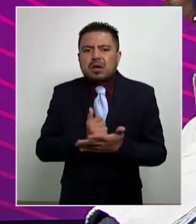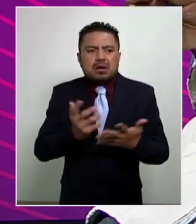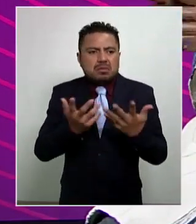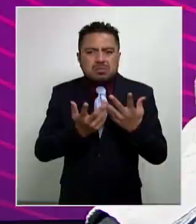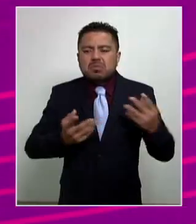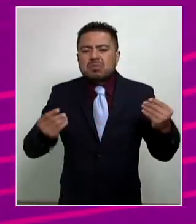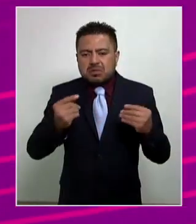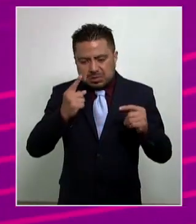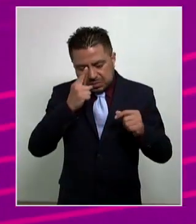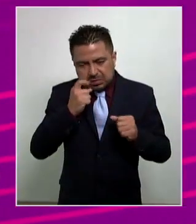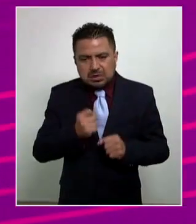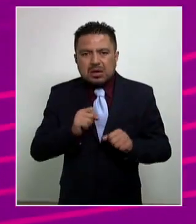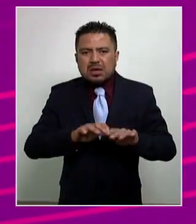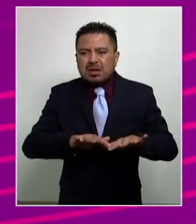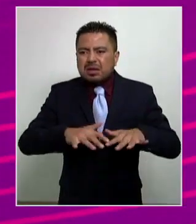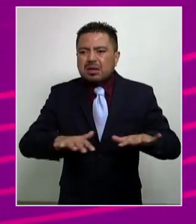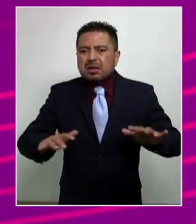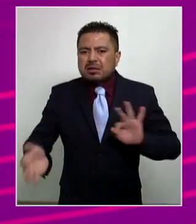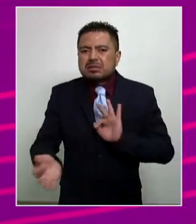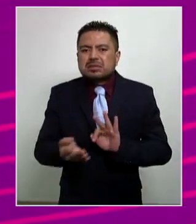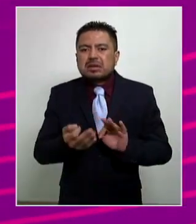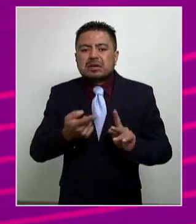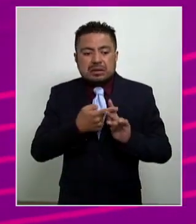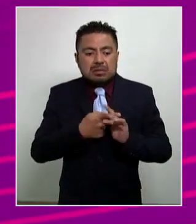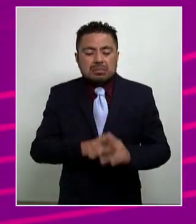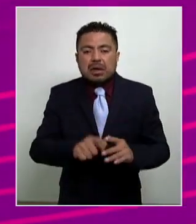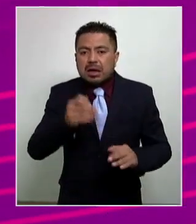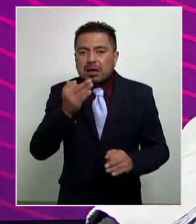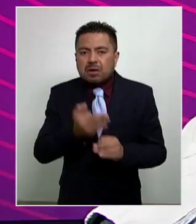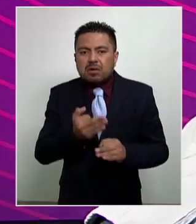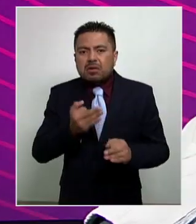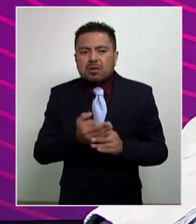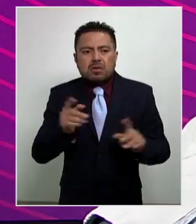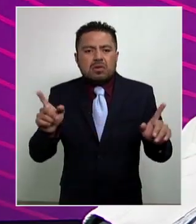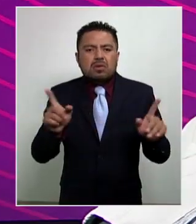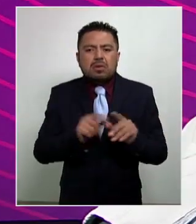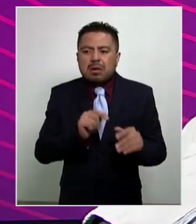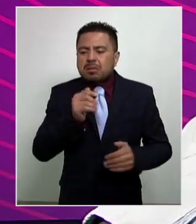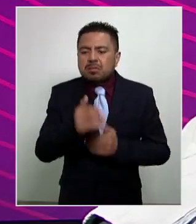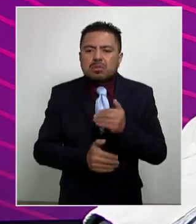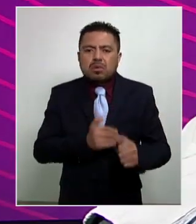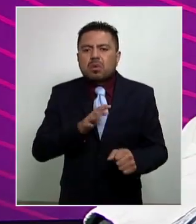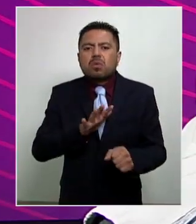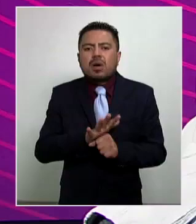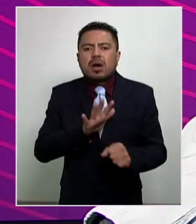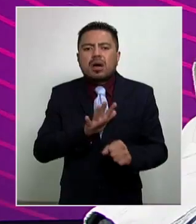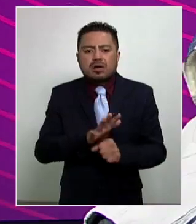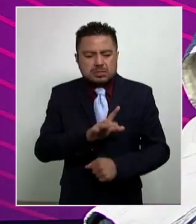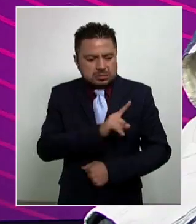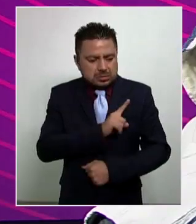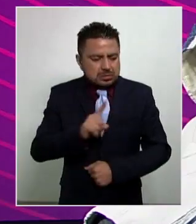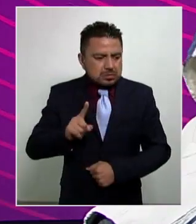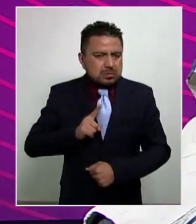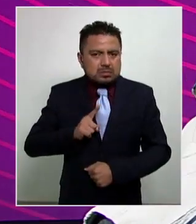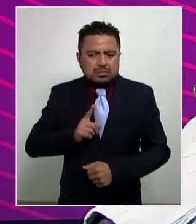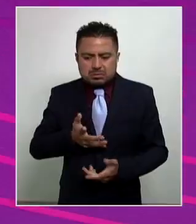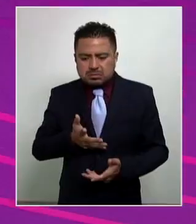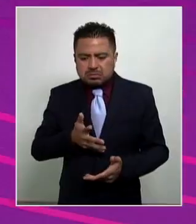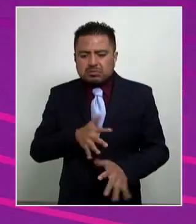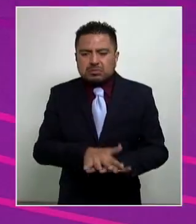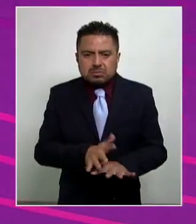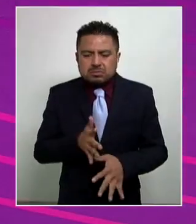los de las costas. Es decir, que solo estamos empezando un periodo en el cual se va a tener que estar